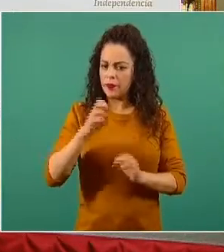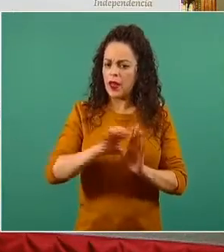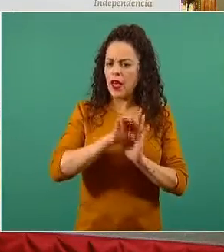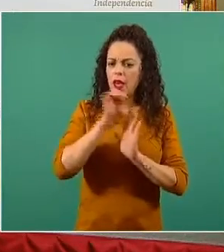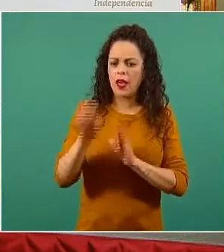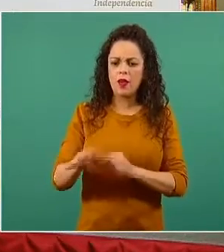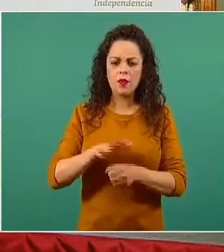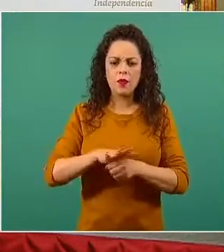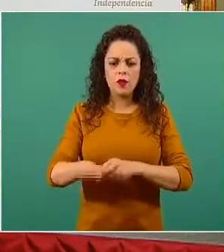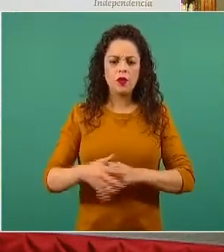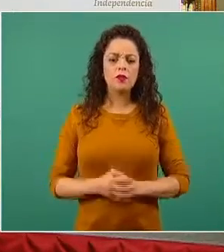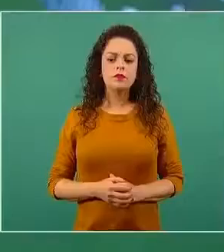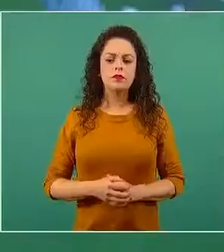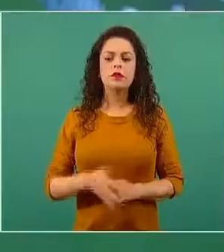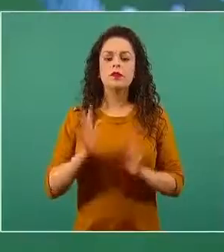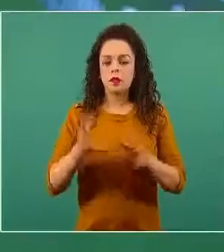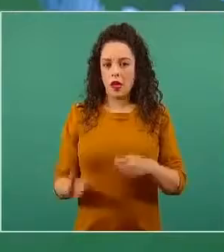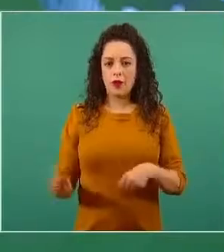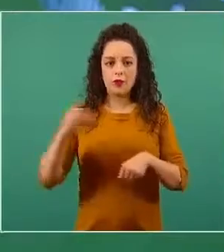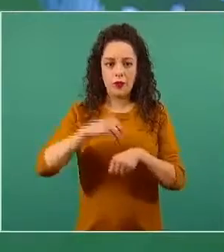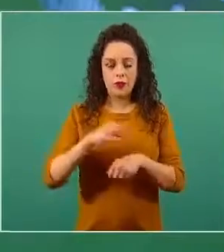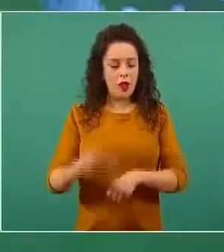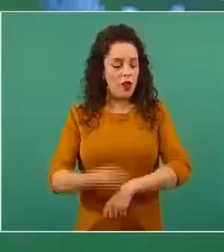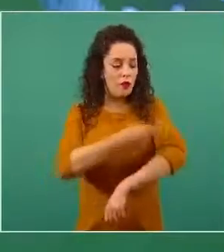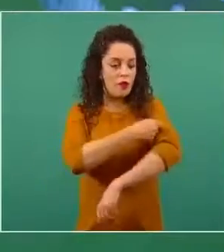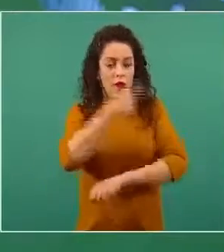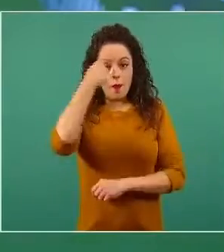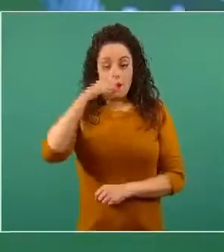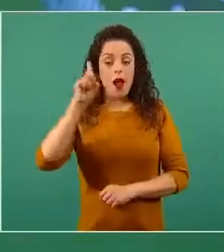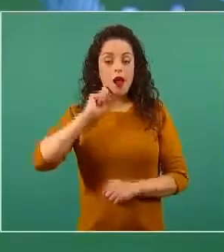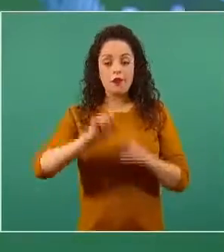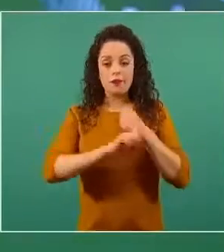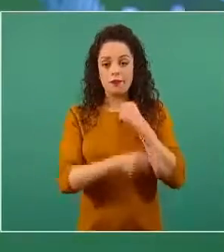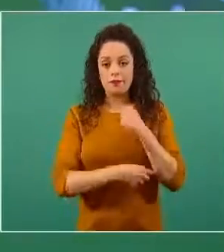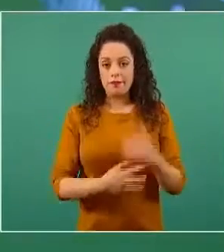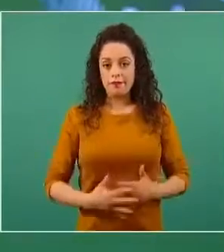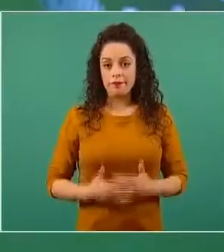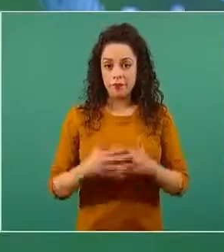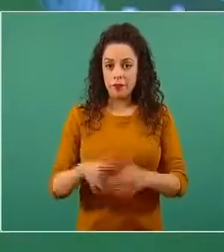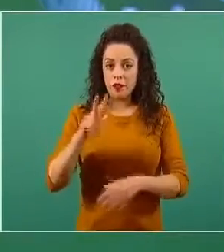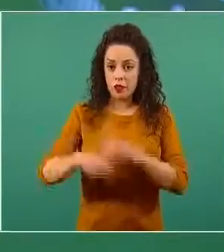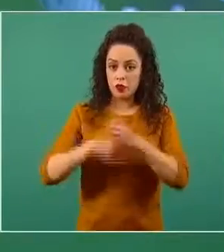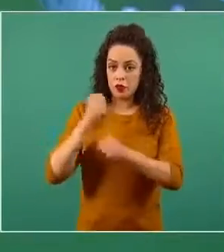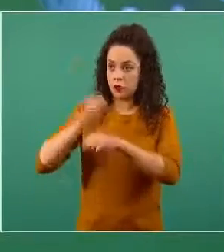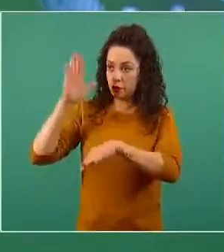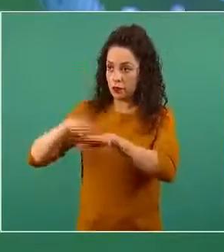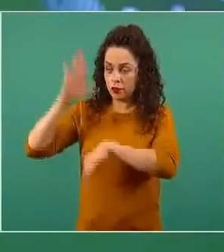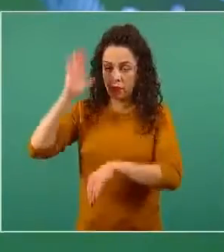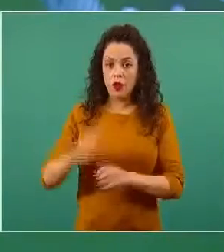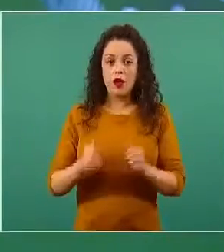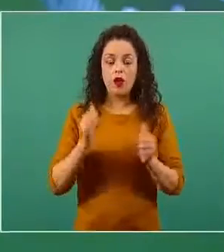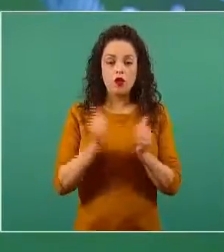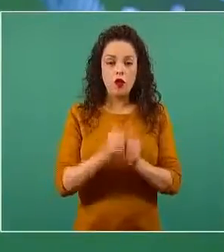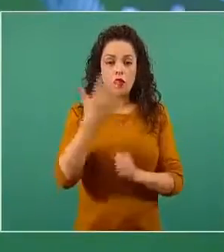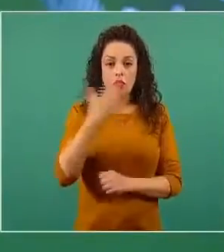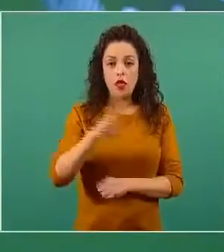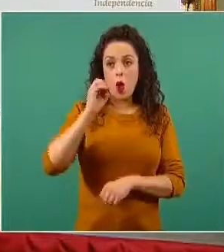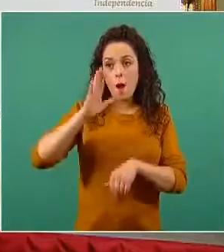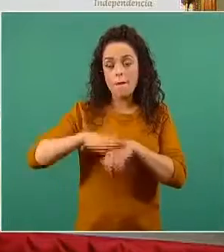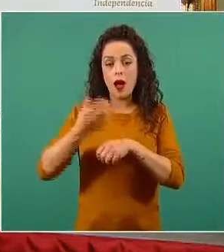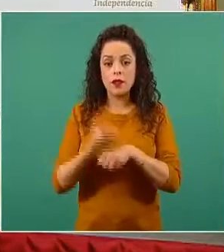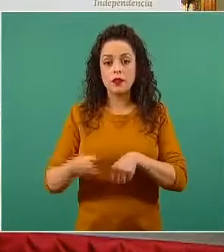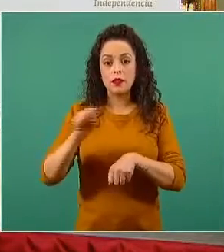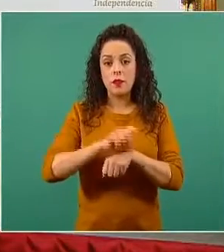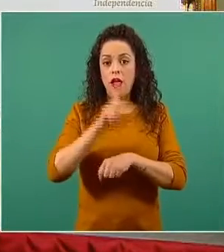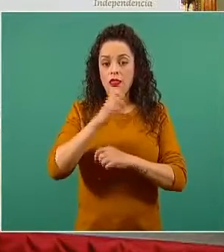ilustrativo, que incorporamos la vacunación en mujeres embarazadas, mayores de 18 años y con 10 o más semanas de embarazo,